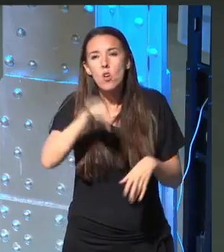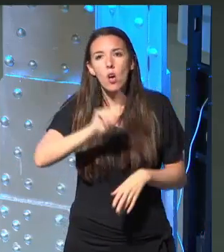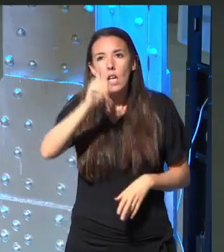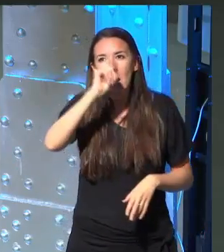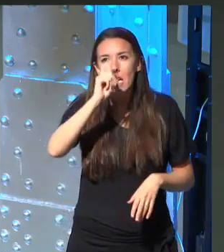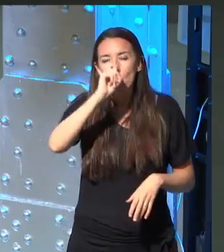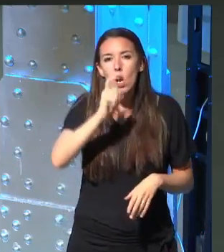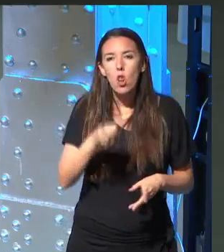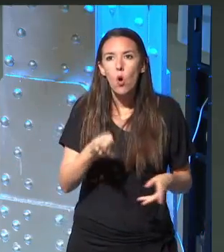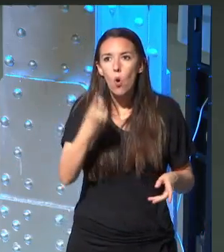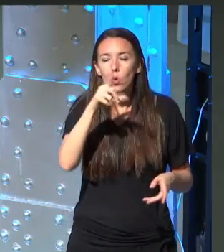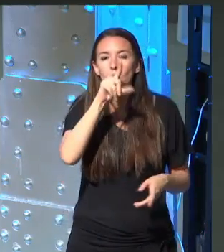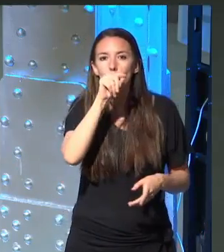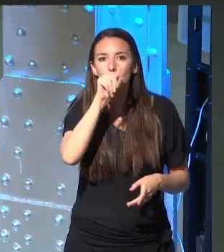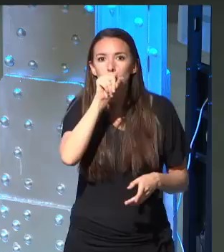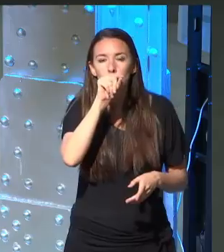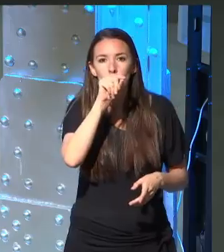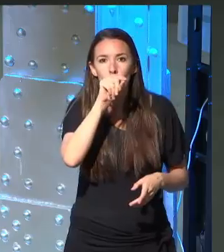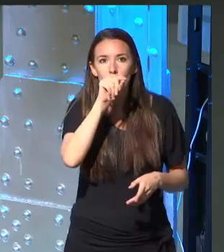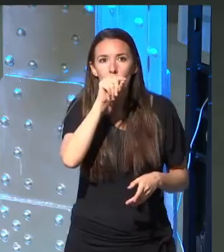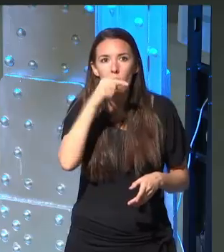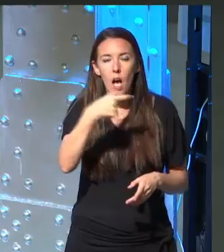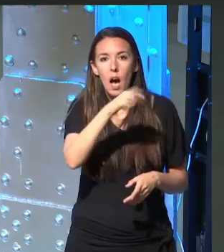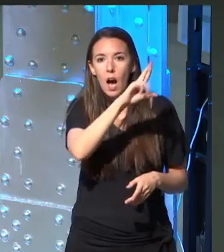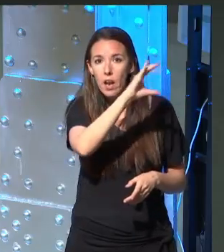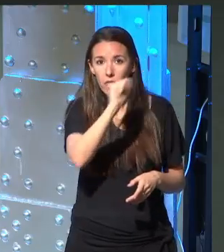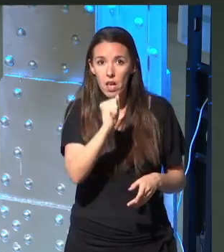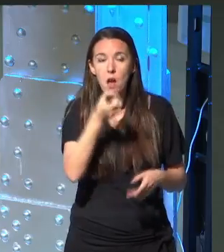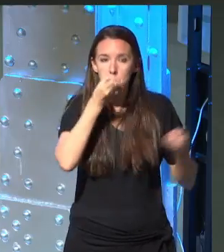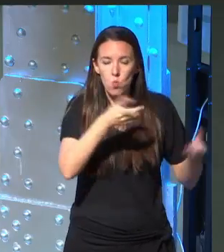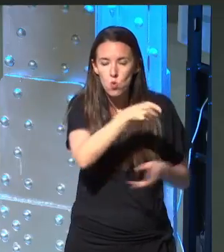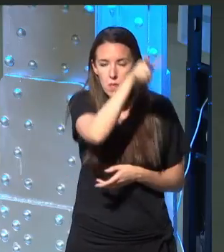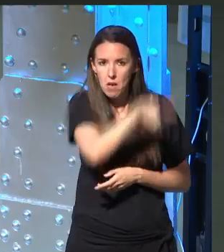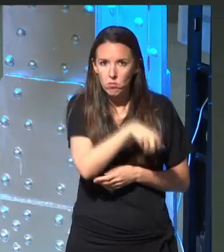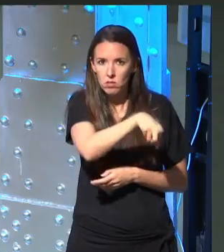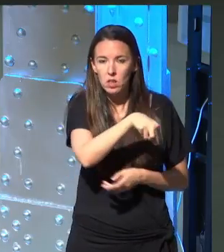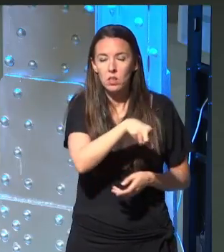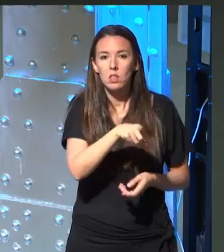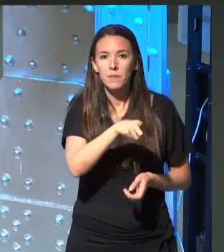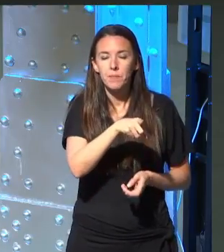Recuerdo un tweet que puso, creo que Santiago García, que está muy bien,